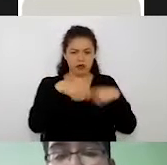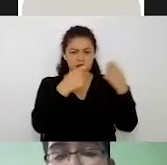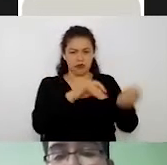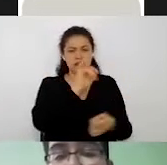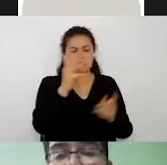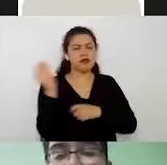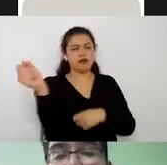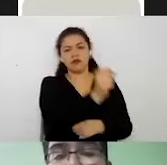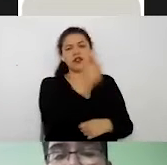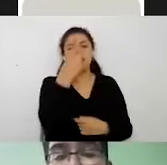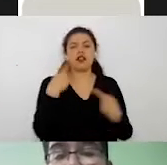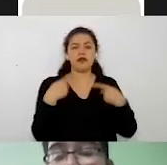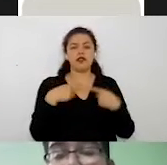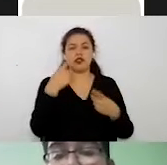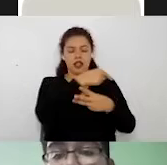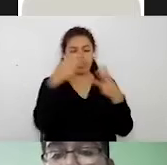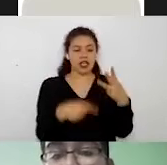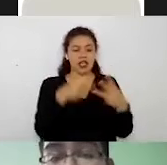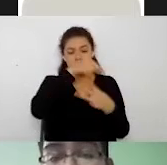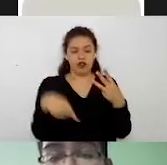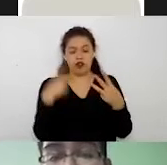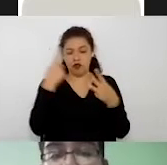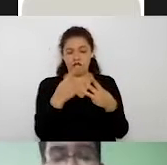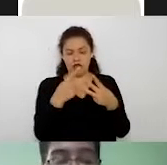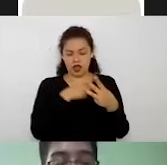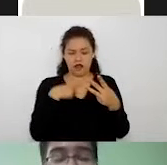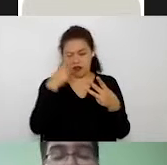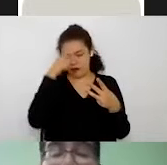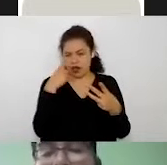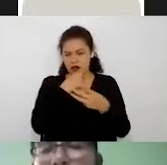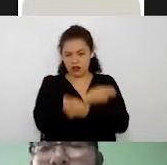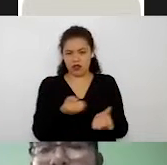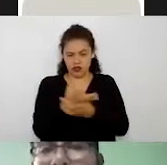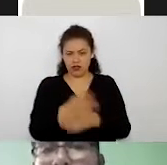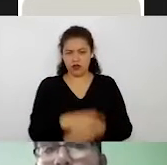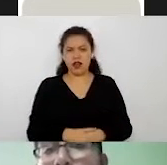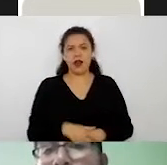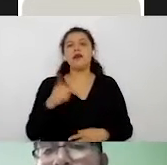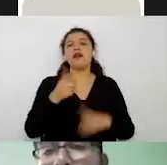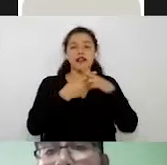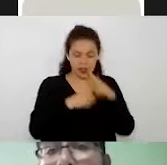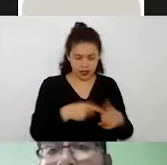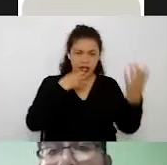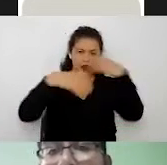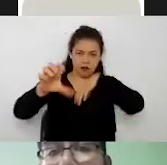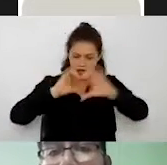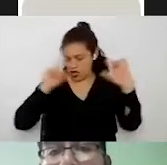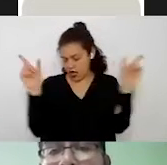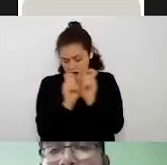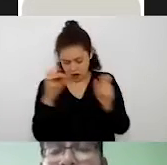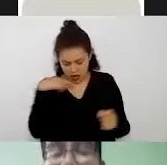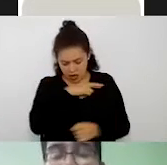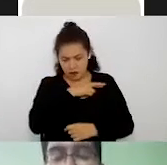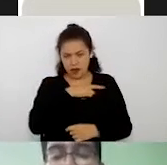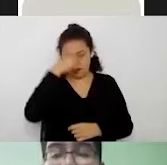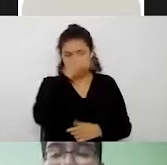de esas tres personas, si no, no dejaban salir a los niños. Entonces, pero fue a partir de que se hizo un comentario muy breve que la